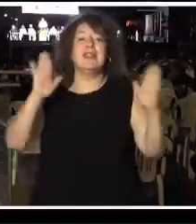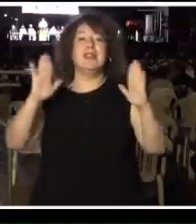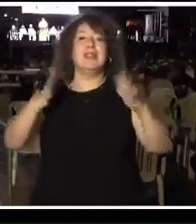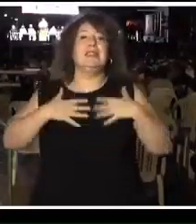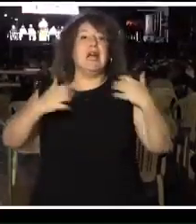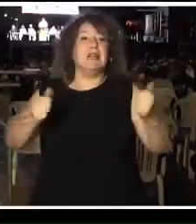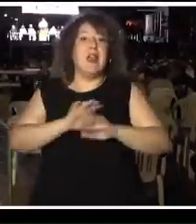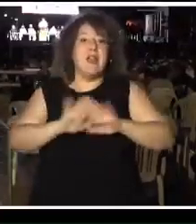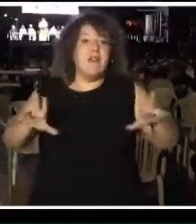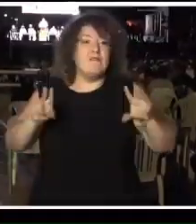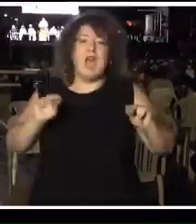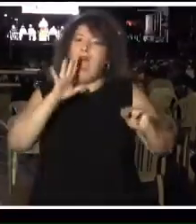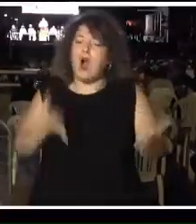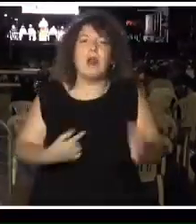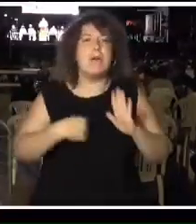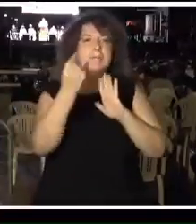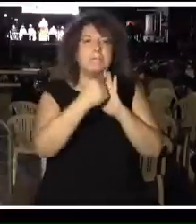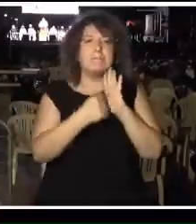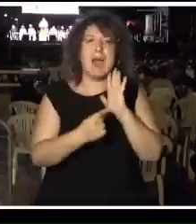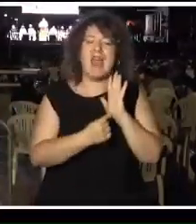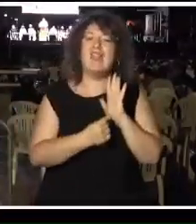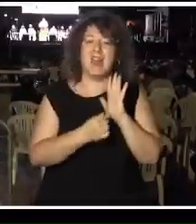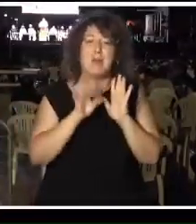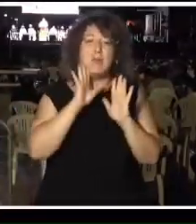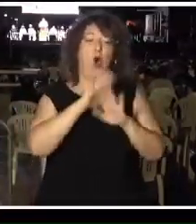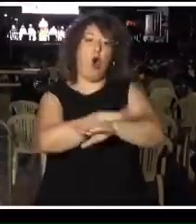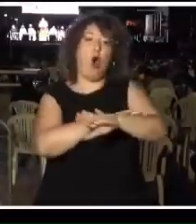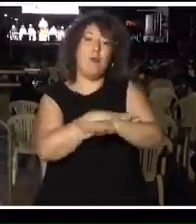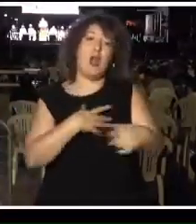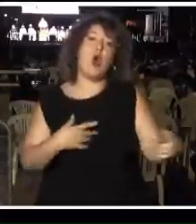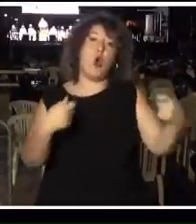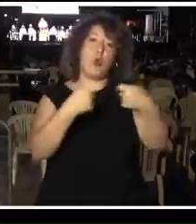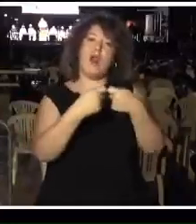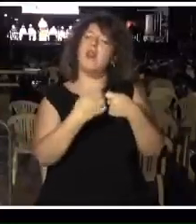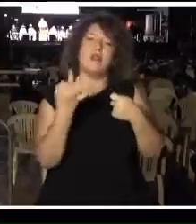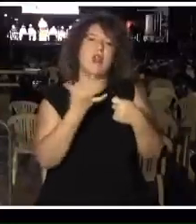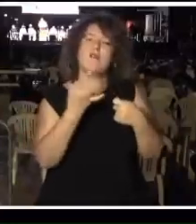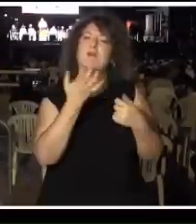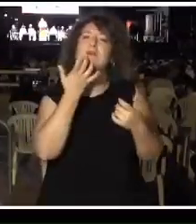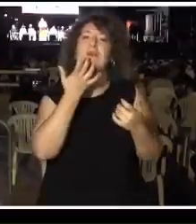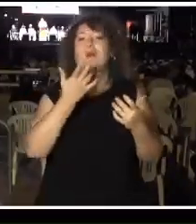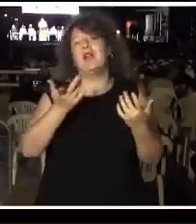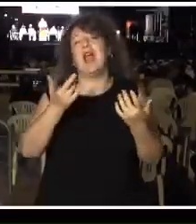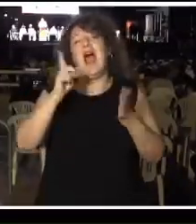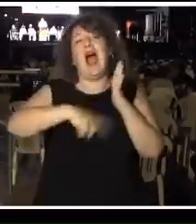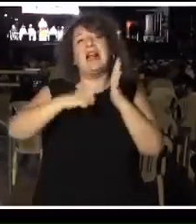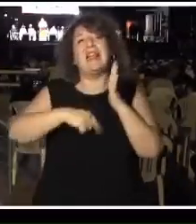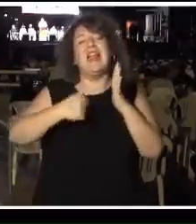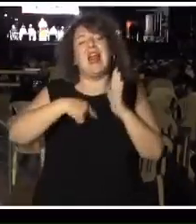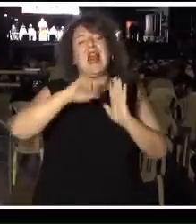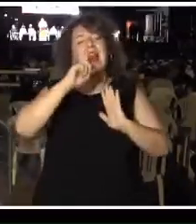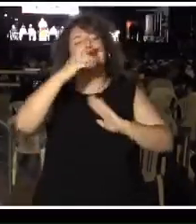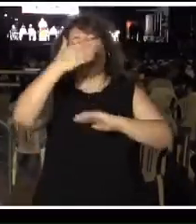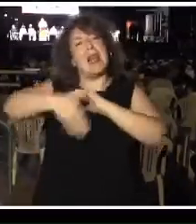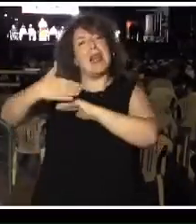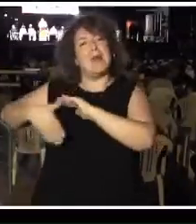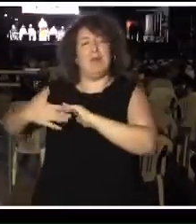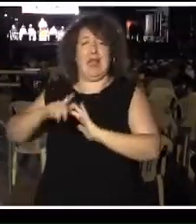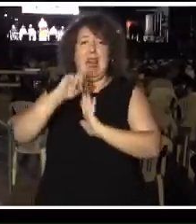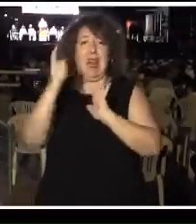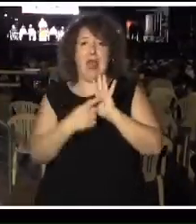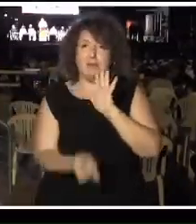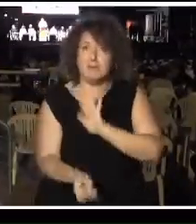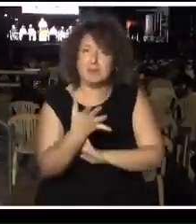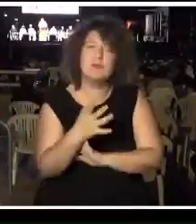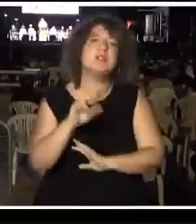otras importantes medidas del acuerdo del Gobierno de coalición, como la ley que limite el precio de los alquileres, la reforma laboral